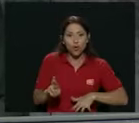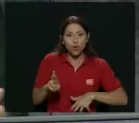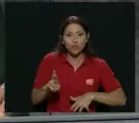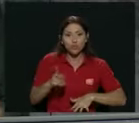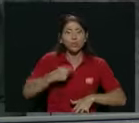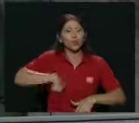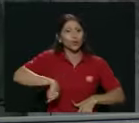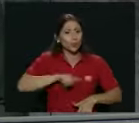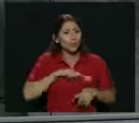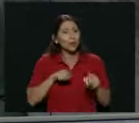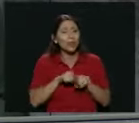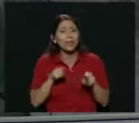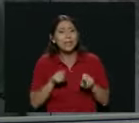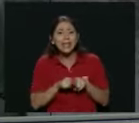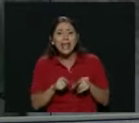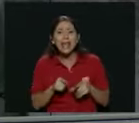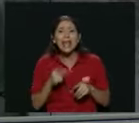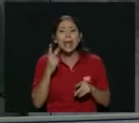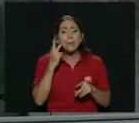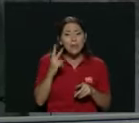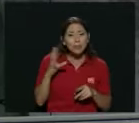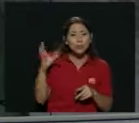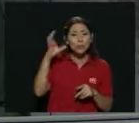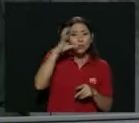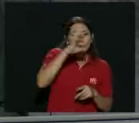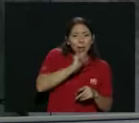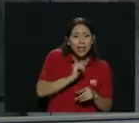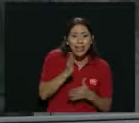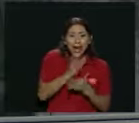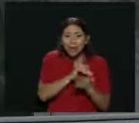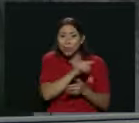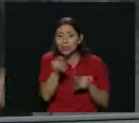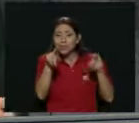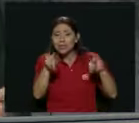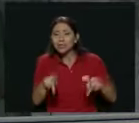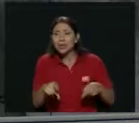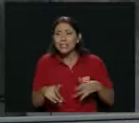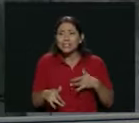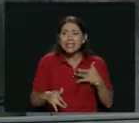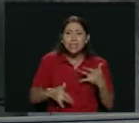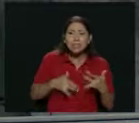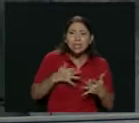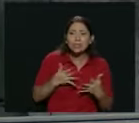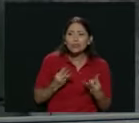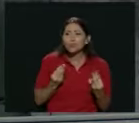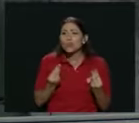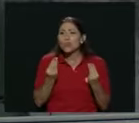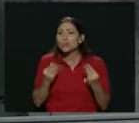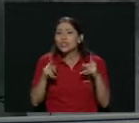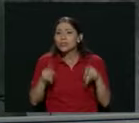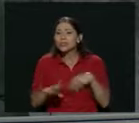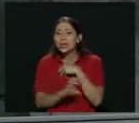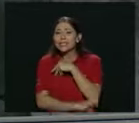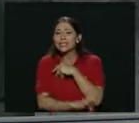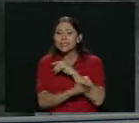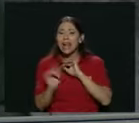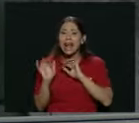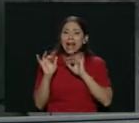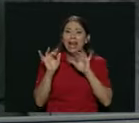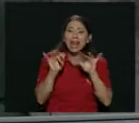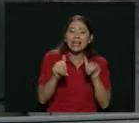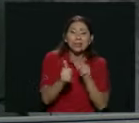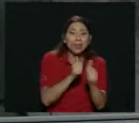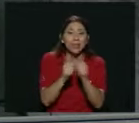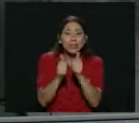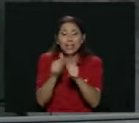También nosotros no nos escapamos de esos sentimientos de alguna población de que tenemos muchos inmigrantes en el país que tal vez están compitiendo